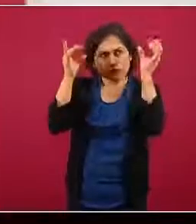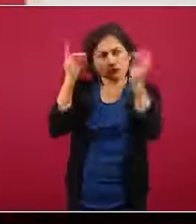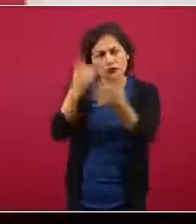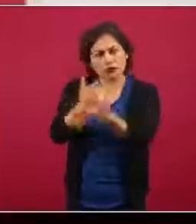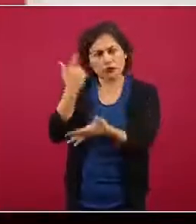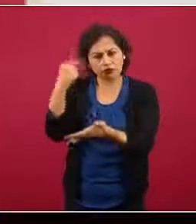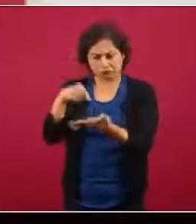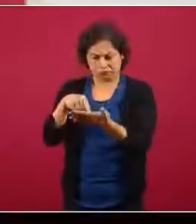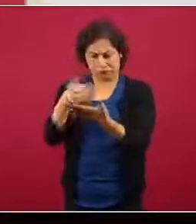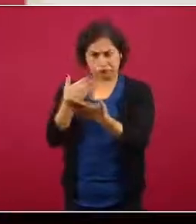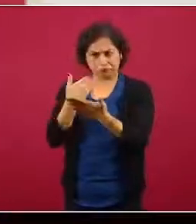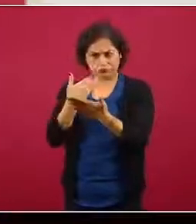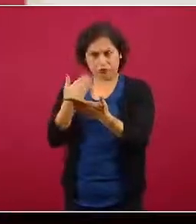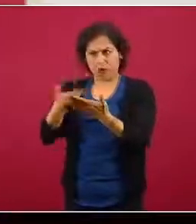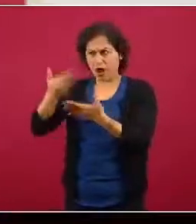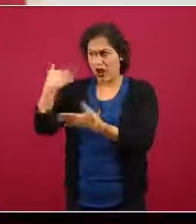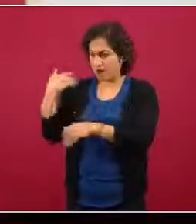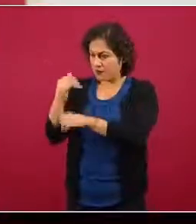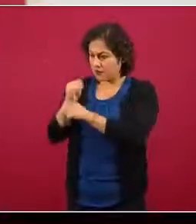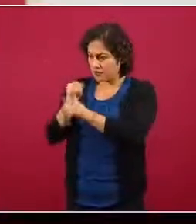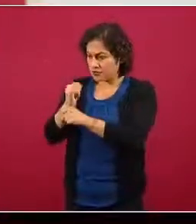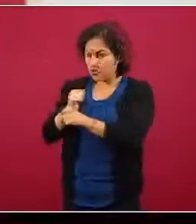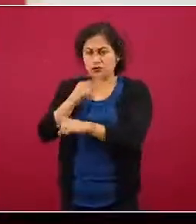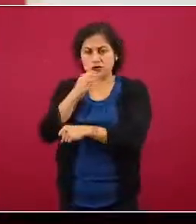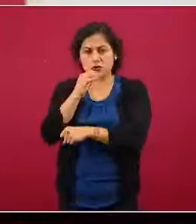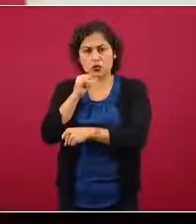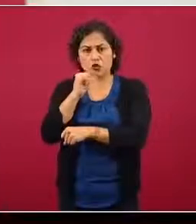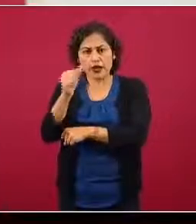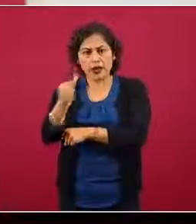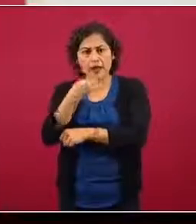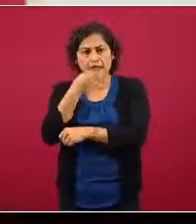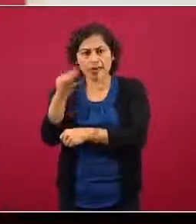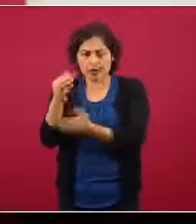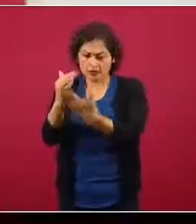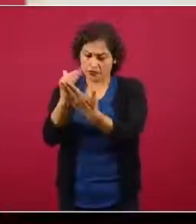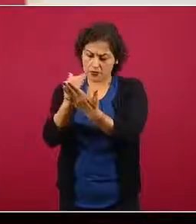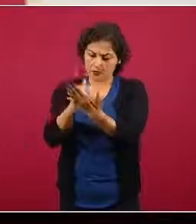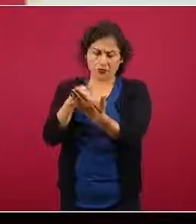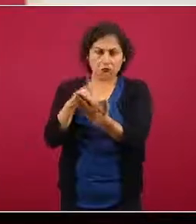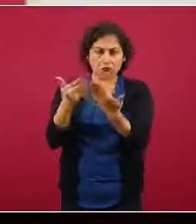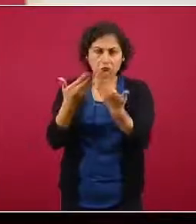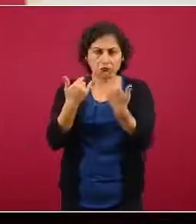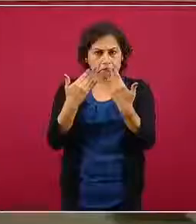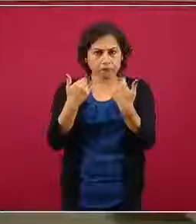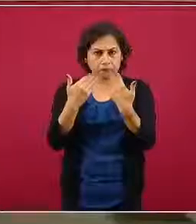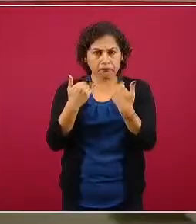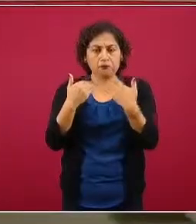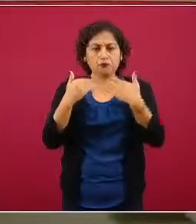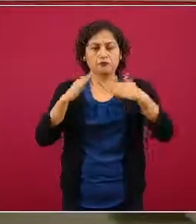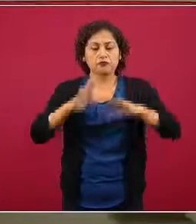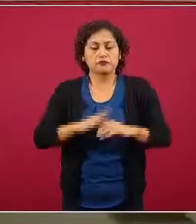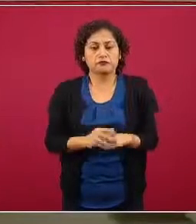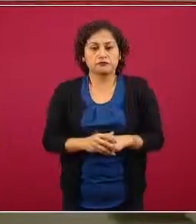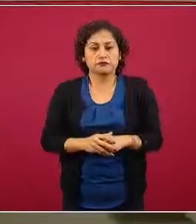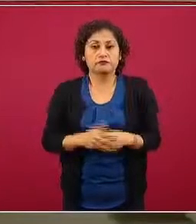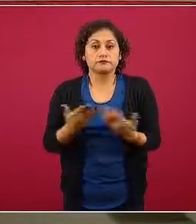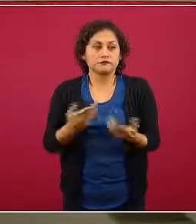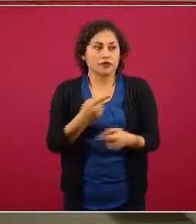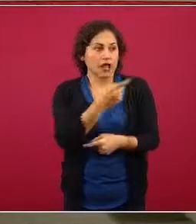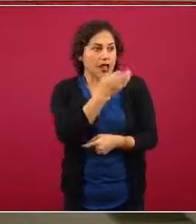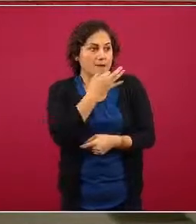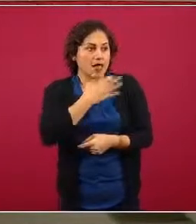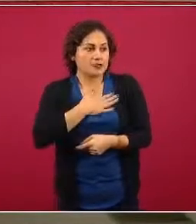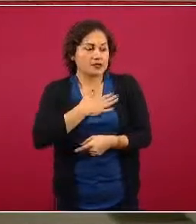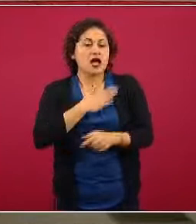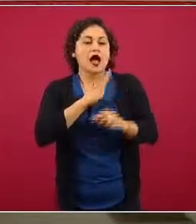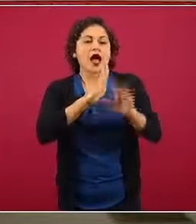una posible efecto de la vacunación o de la toma de algún medicamento, bueno, pues esa